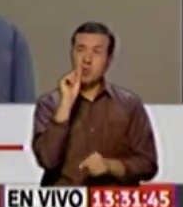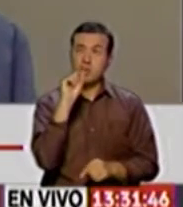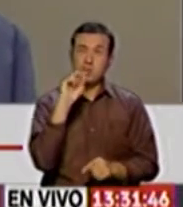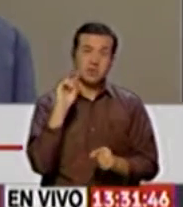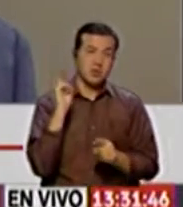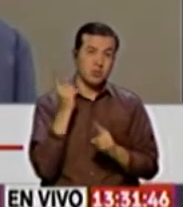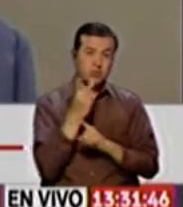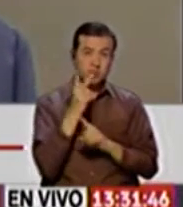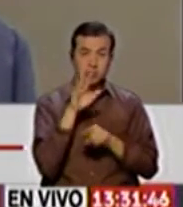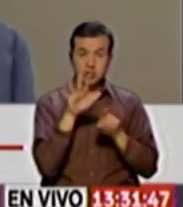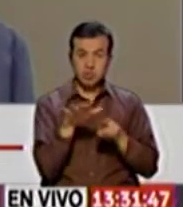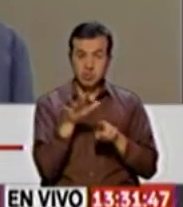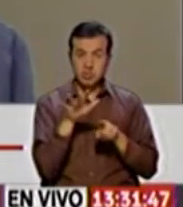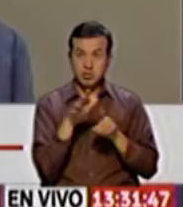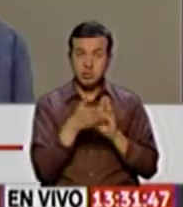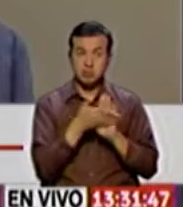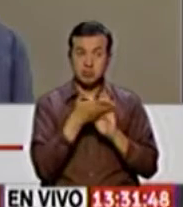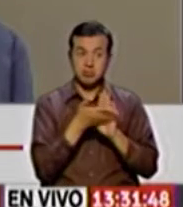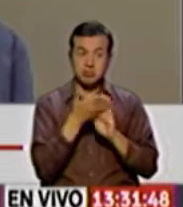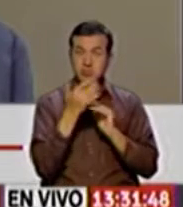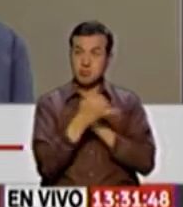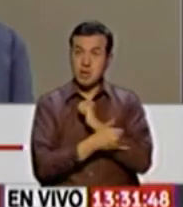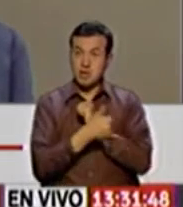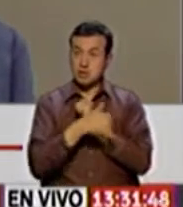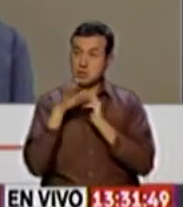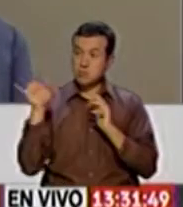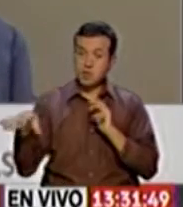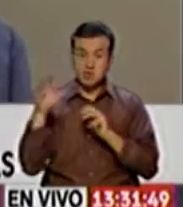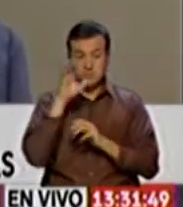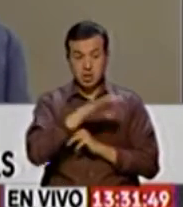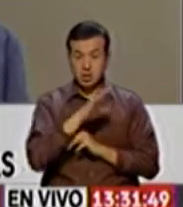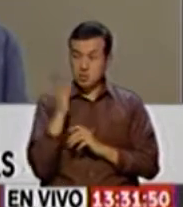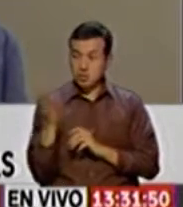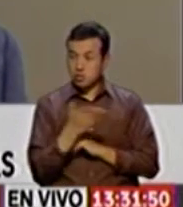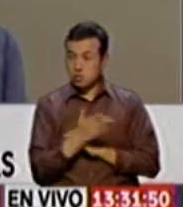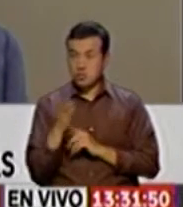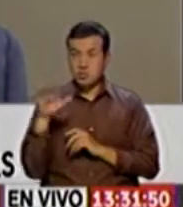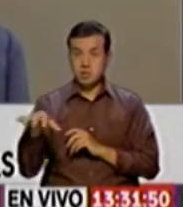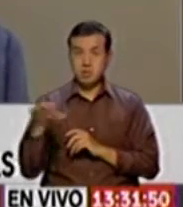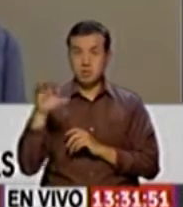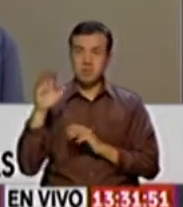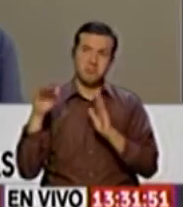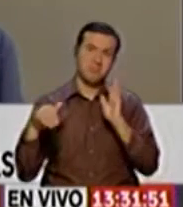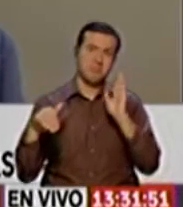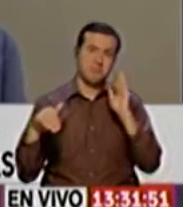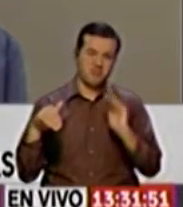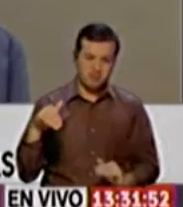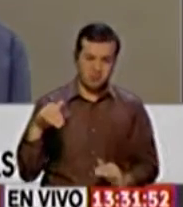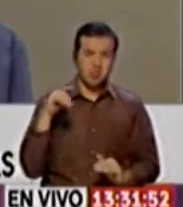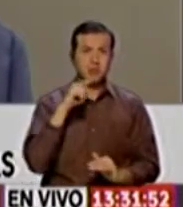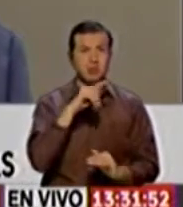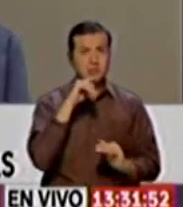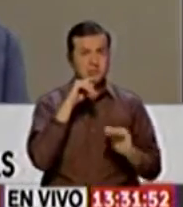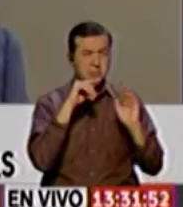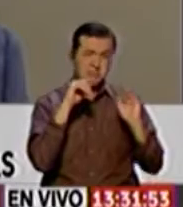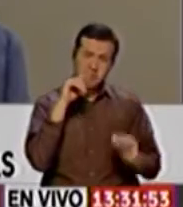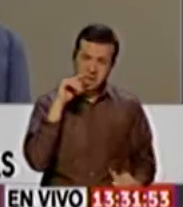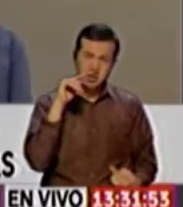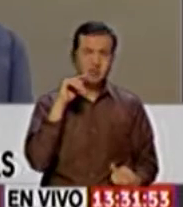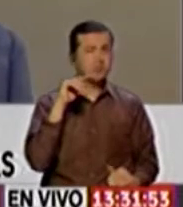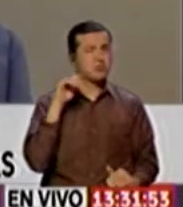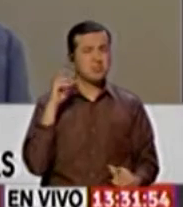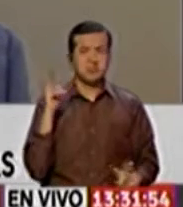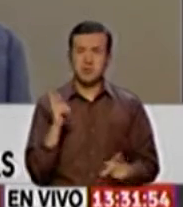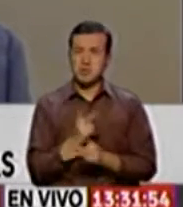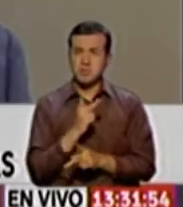segundo semestre, pero respecto a los países vecinos es en un caso 10 veces menor y en el otro caso 20 veces menor, es